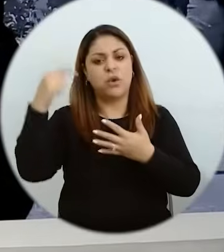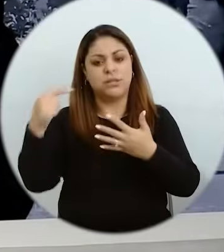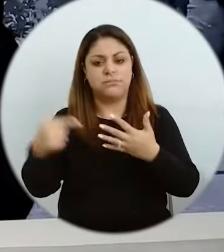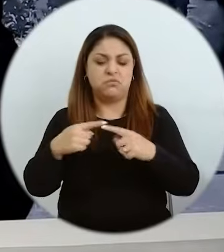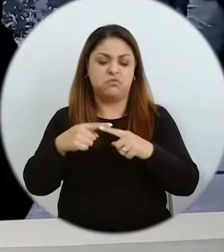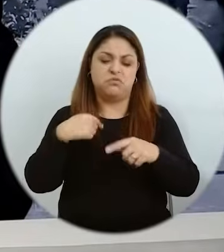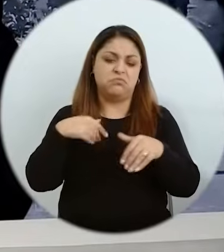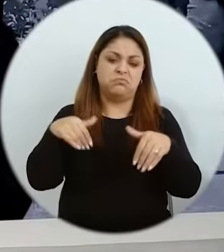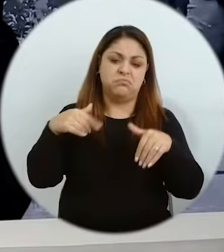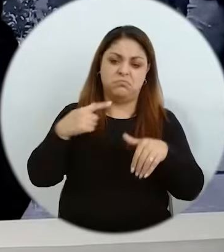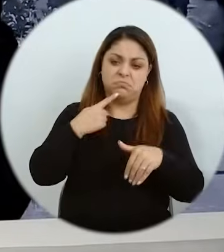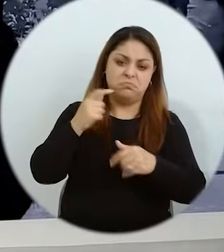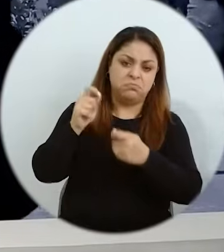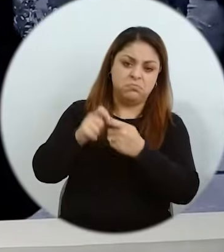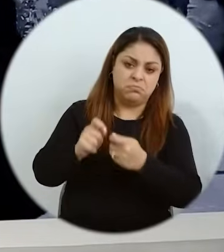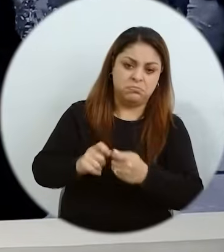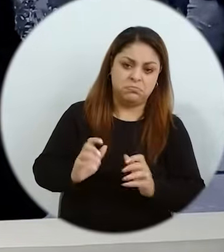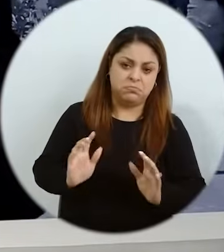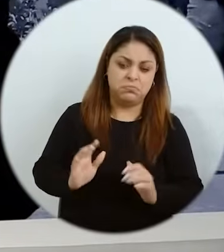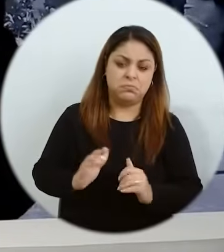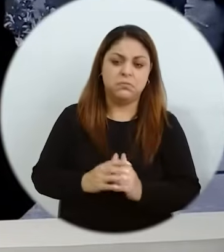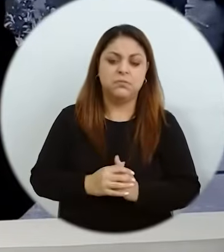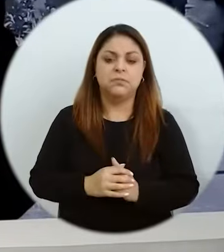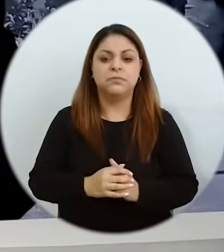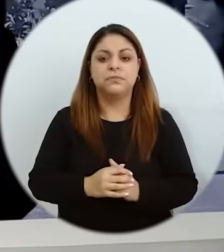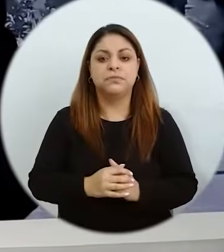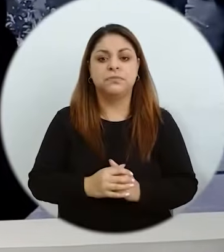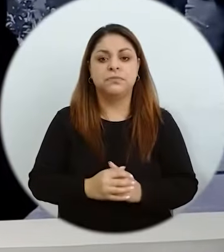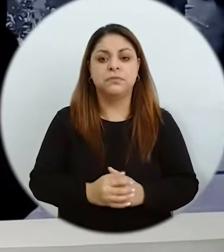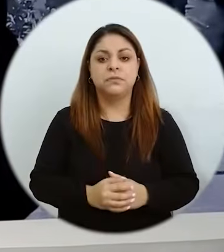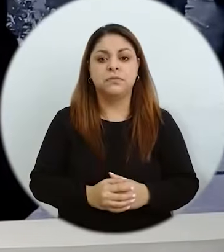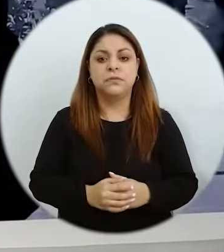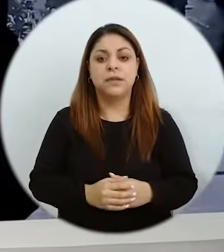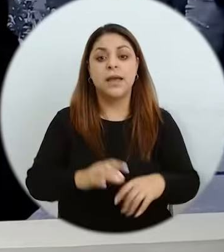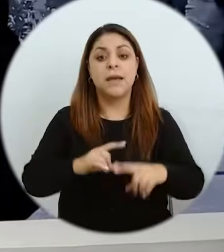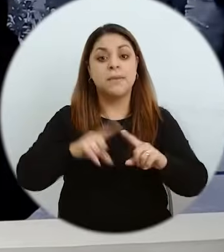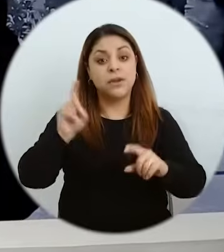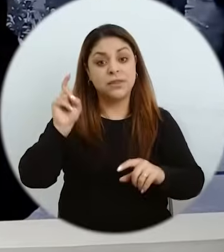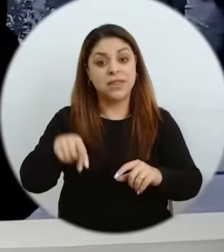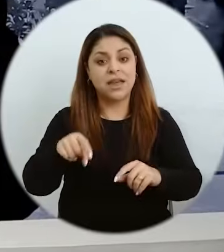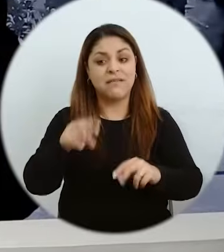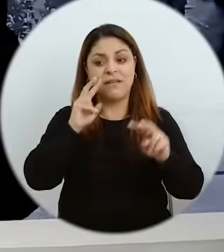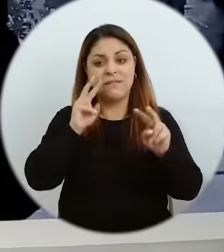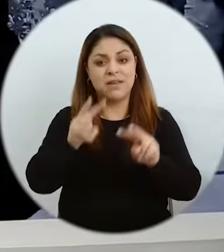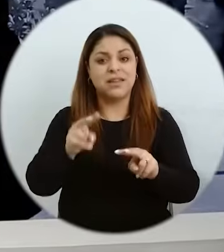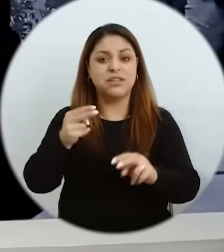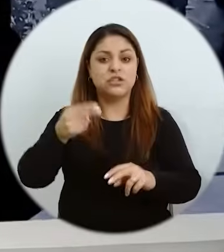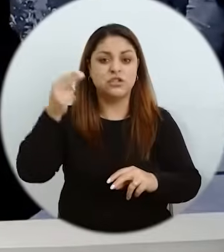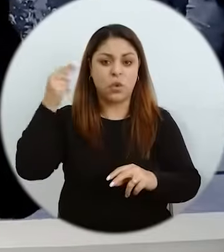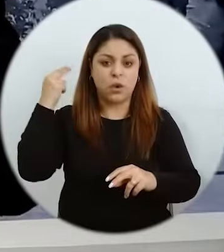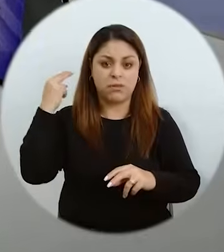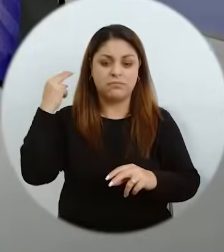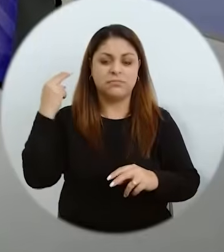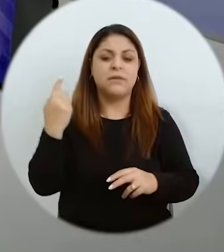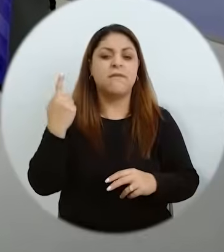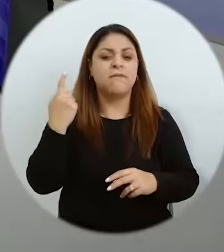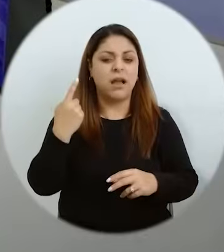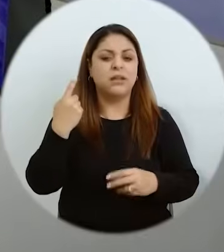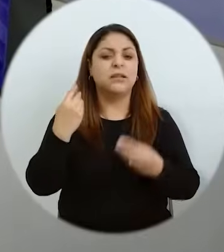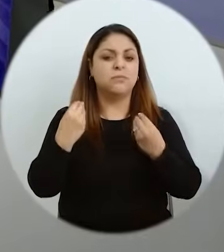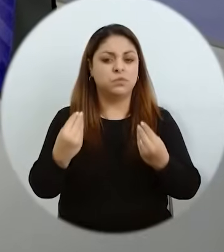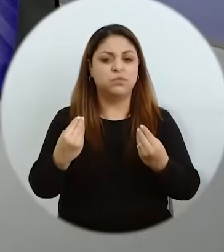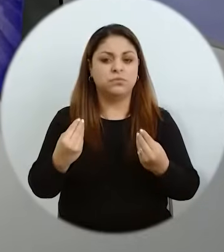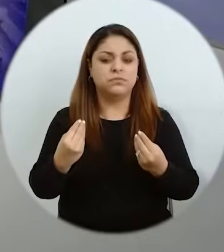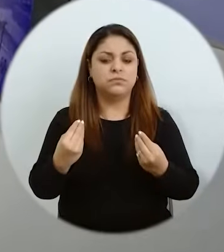ese detalle. Lo que sí es cierto es que hay que ver la historia, que nos falta mucho a